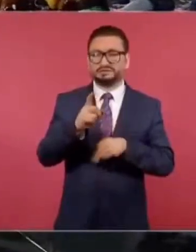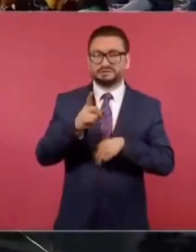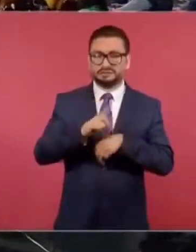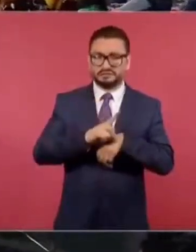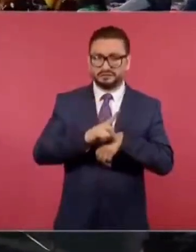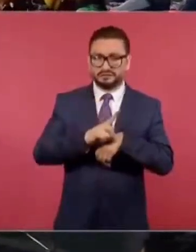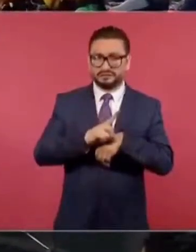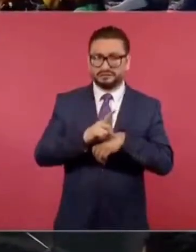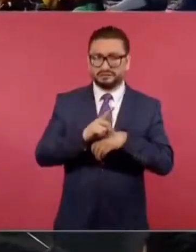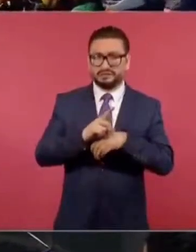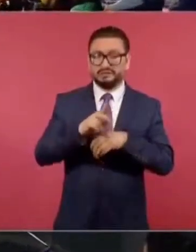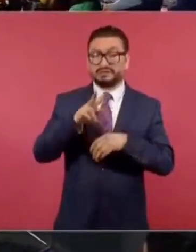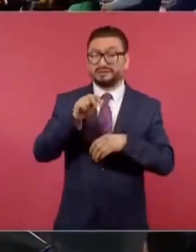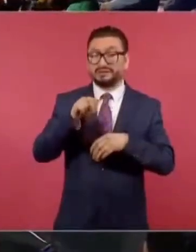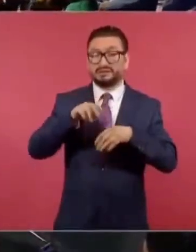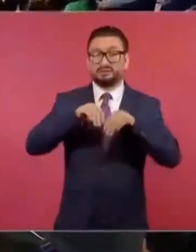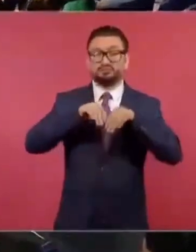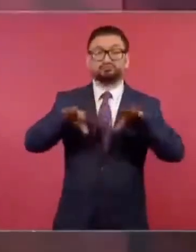en la televisión.